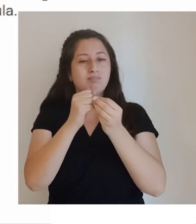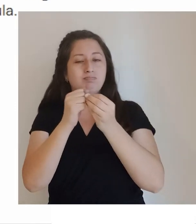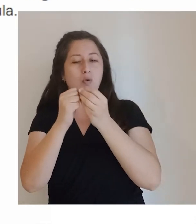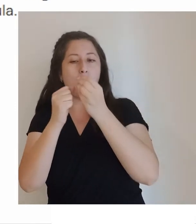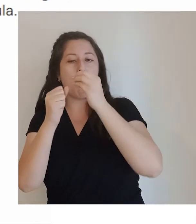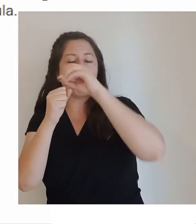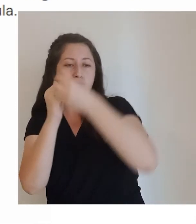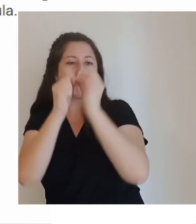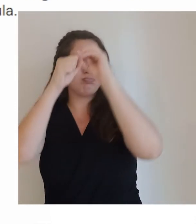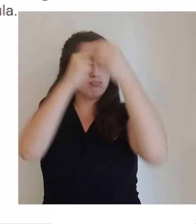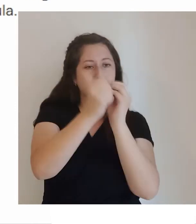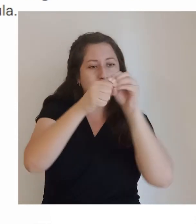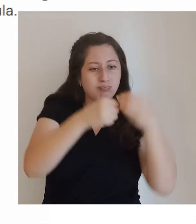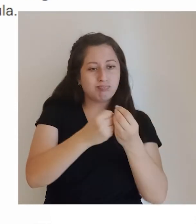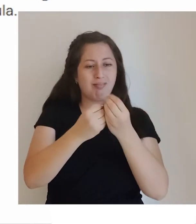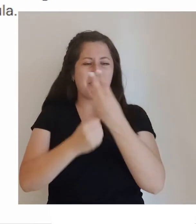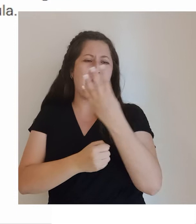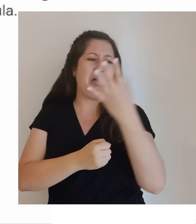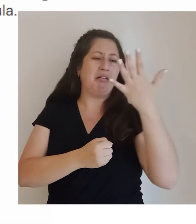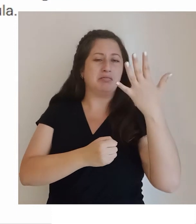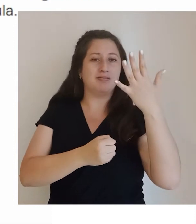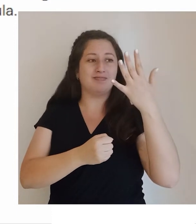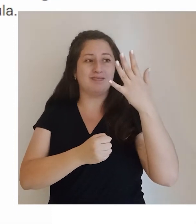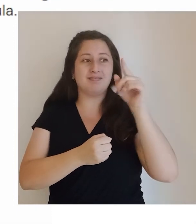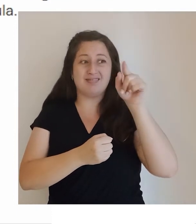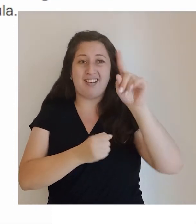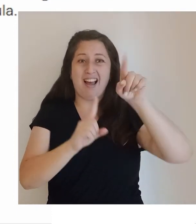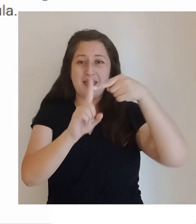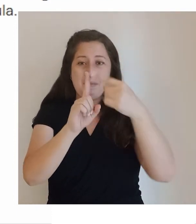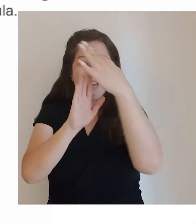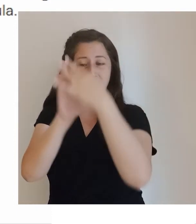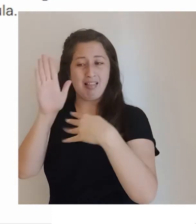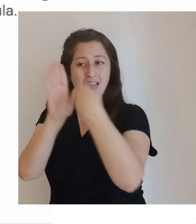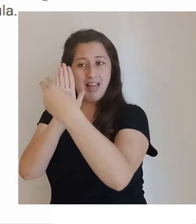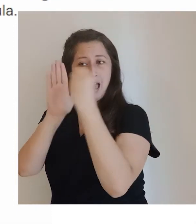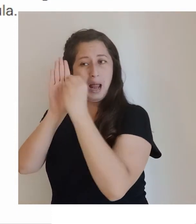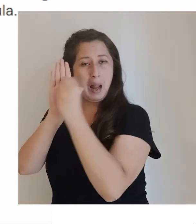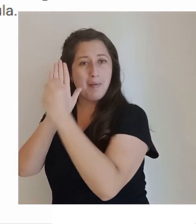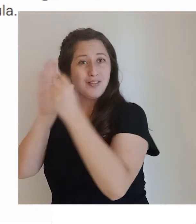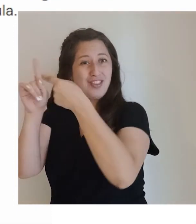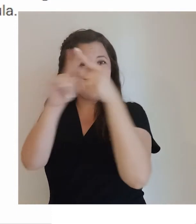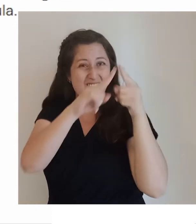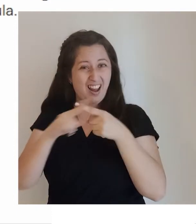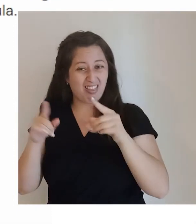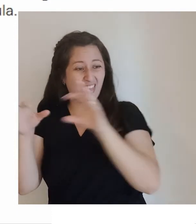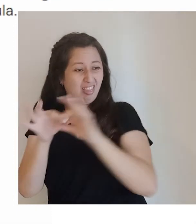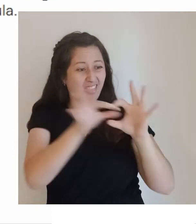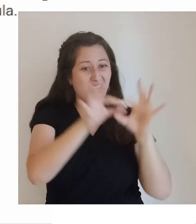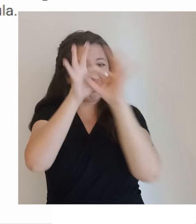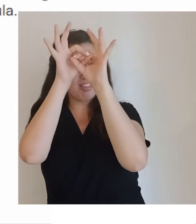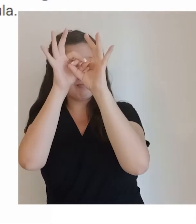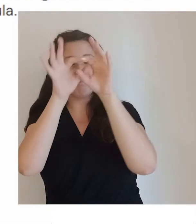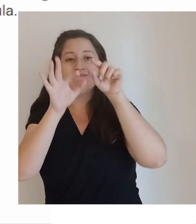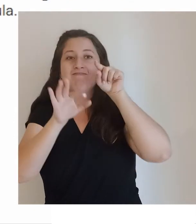y más aún si también son de distintos elementos. Por lo que en este tipo de